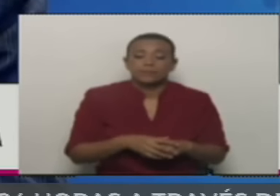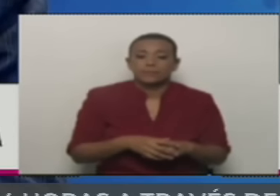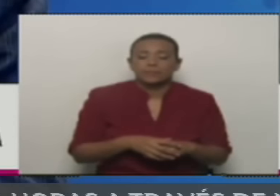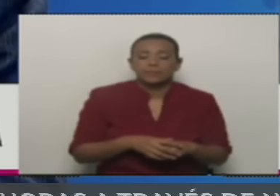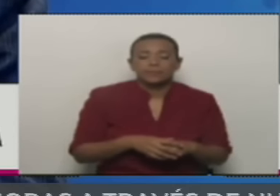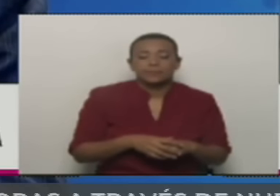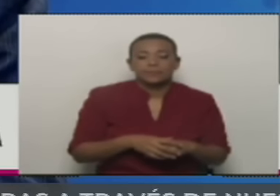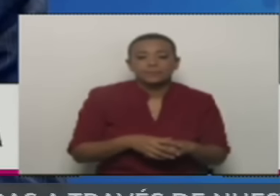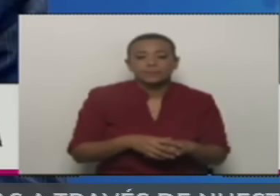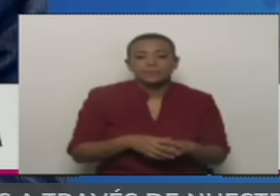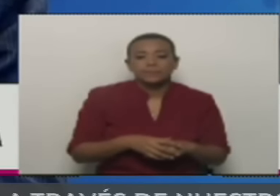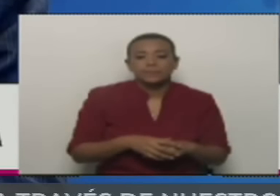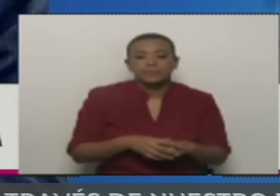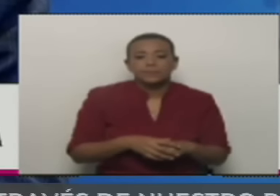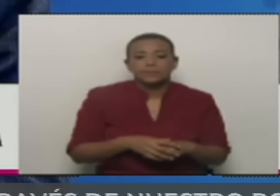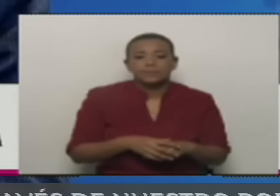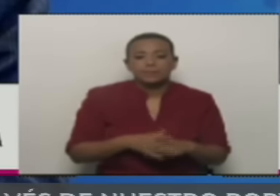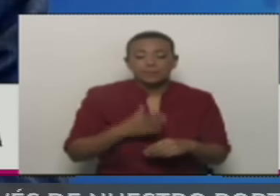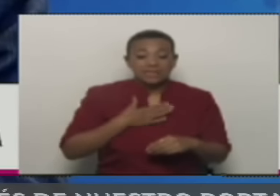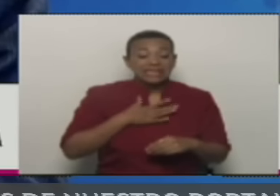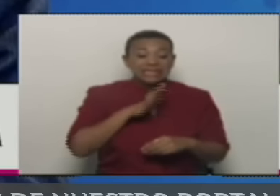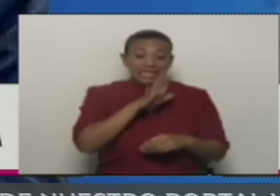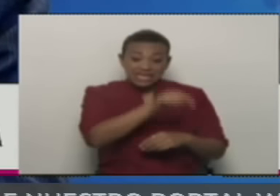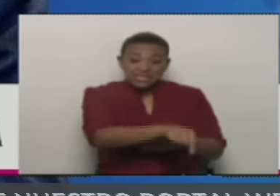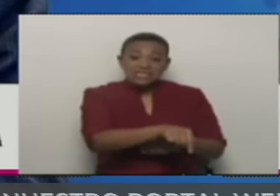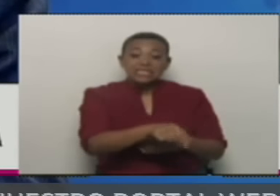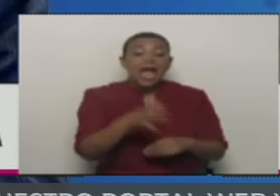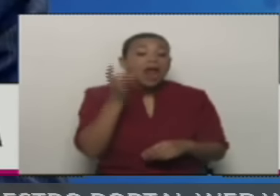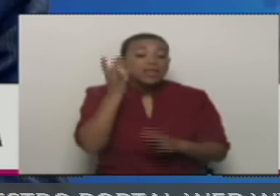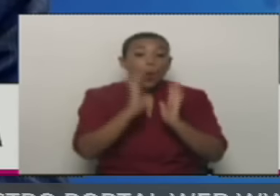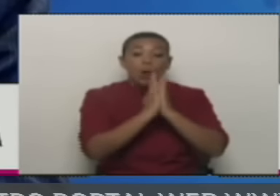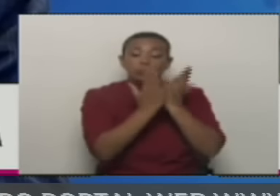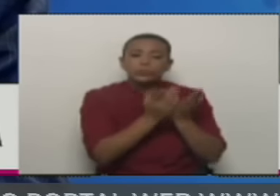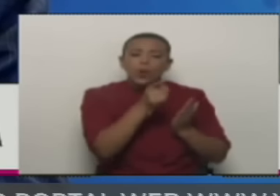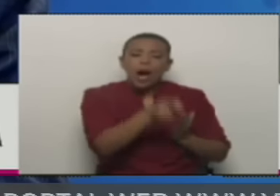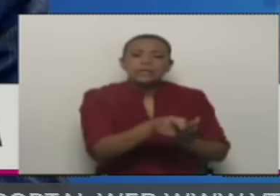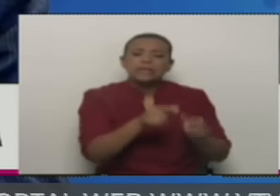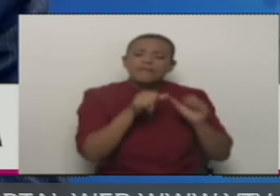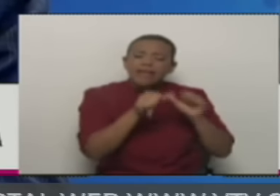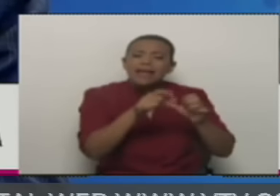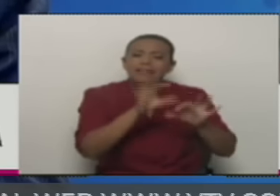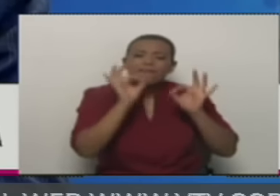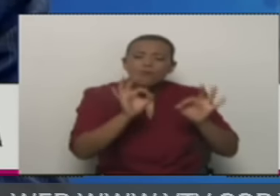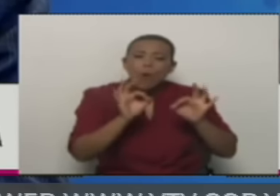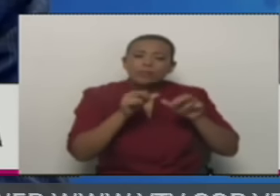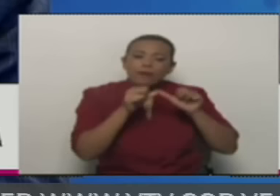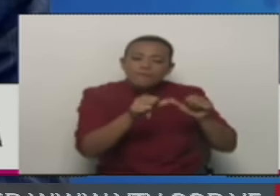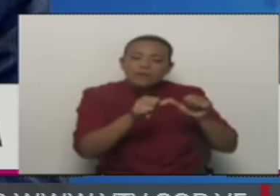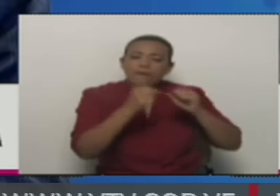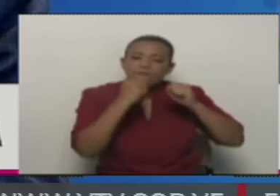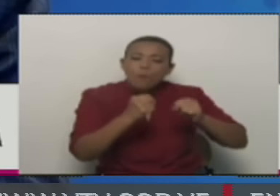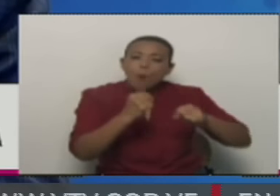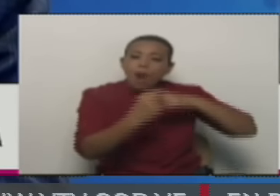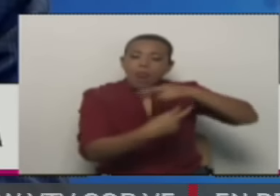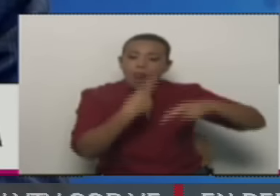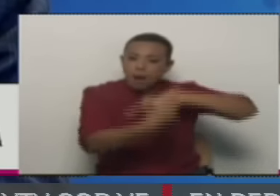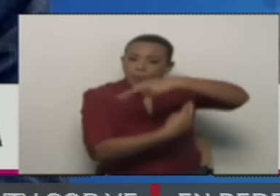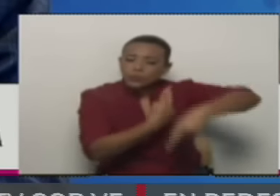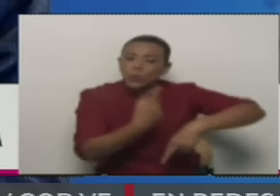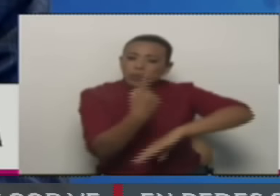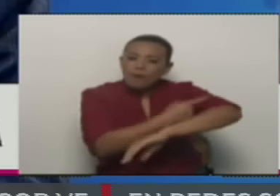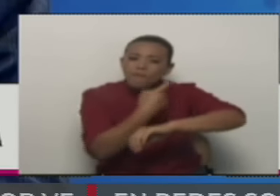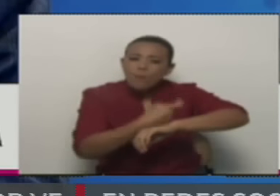Dice, de allí que el libro azul mantenga intacta la fuerza revolucionaria que